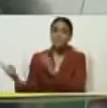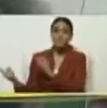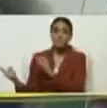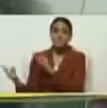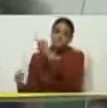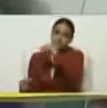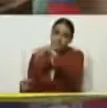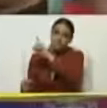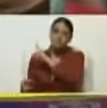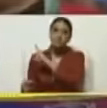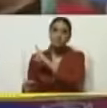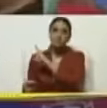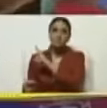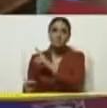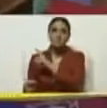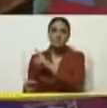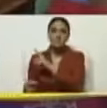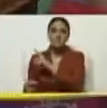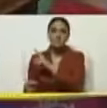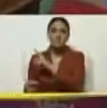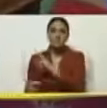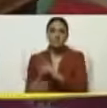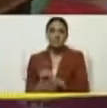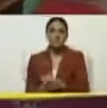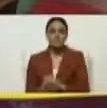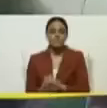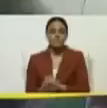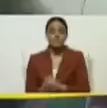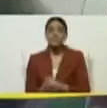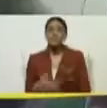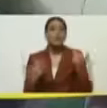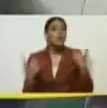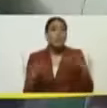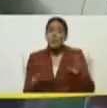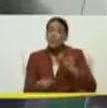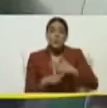Les digo algo. Más allá de los escenarios que podamos